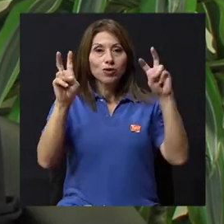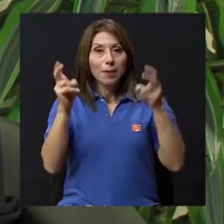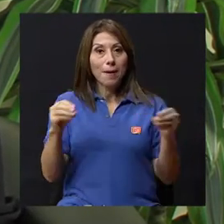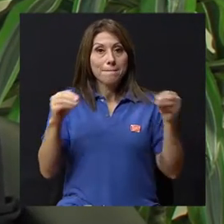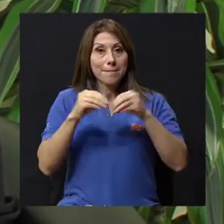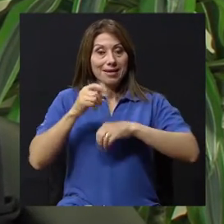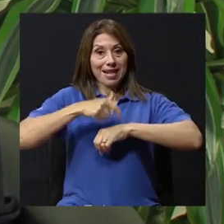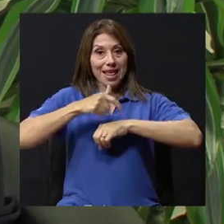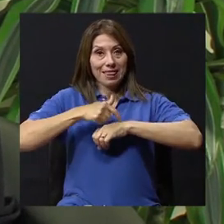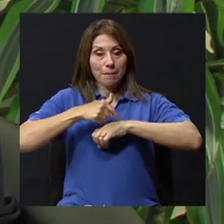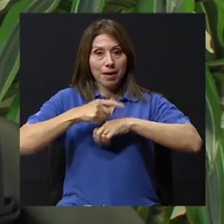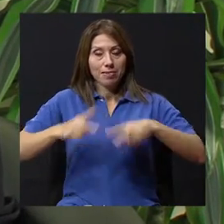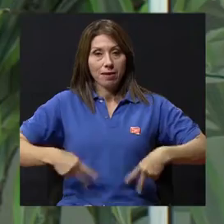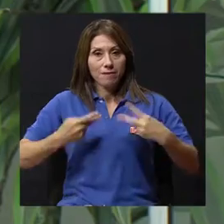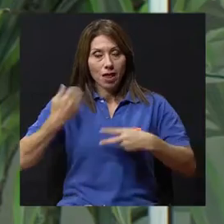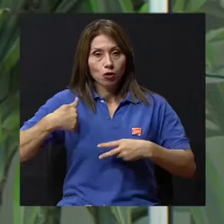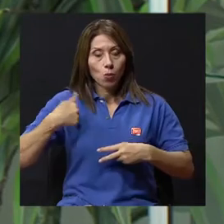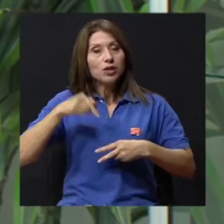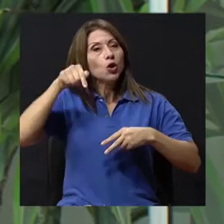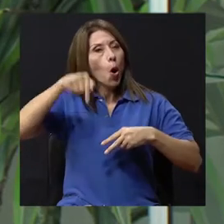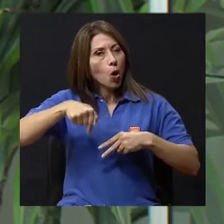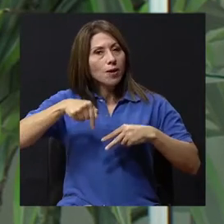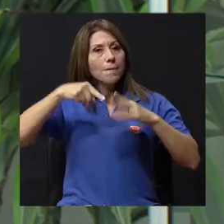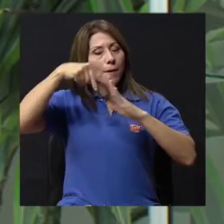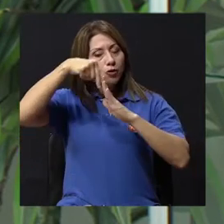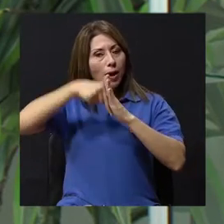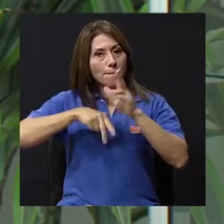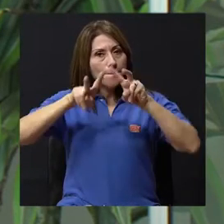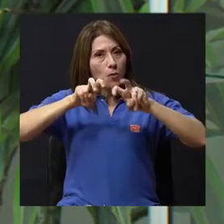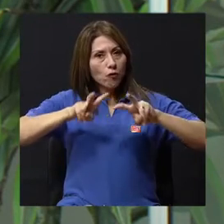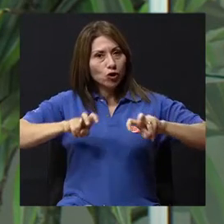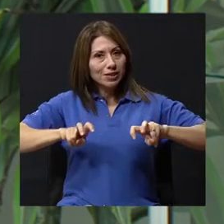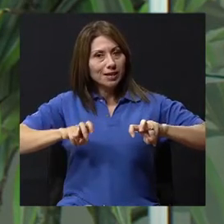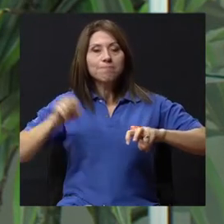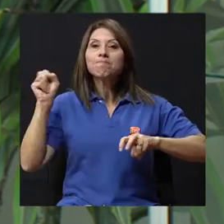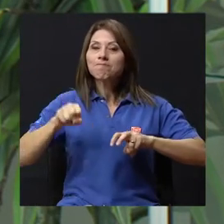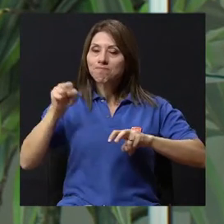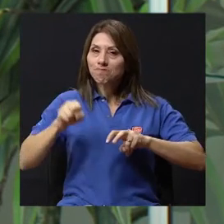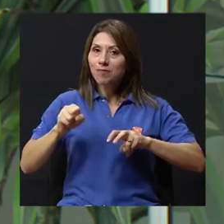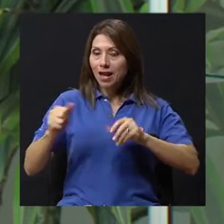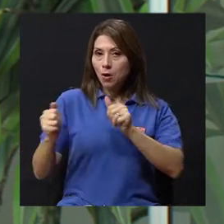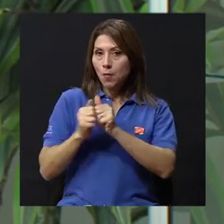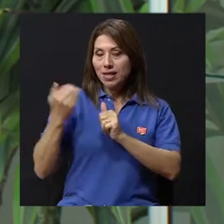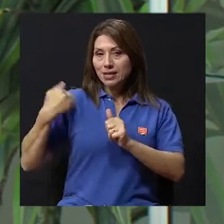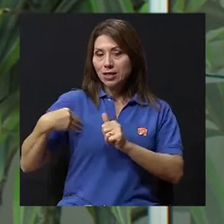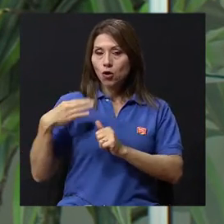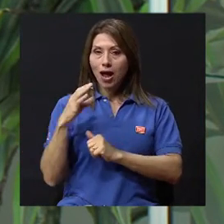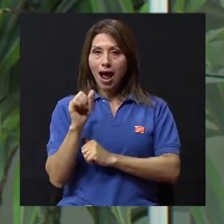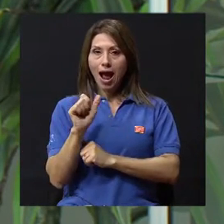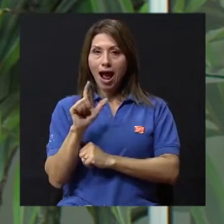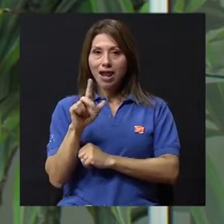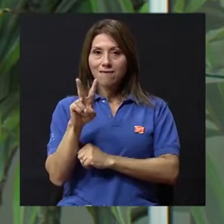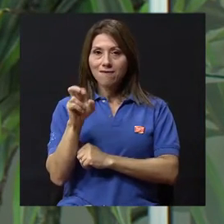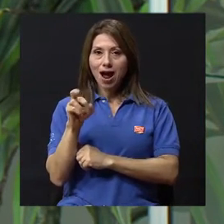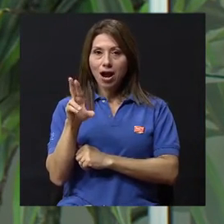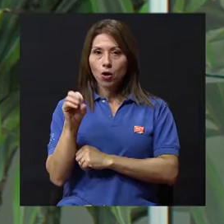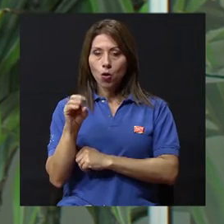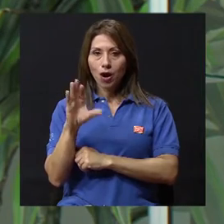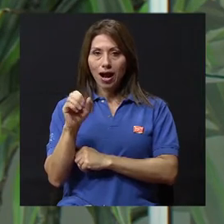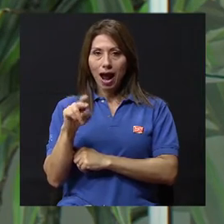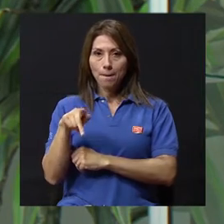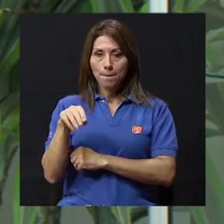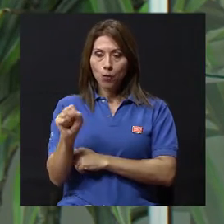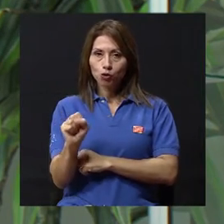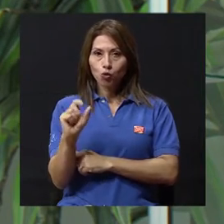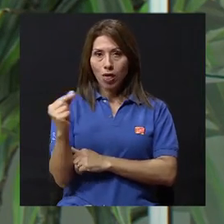vamos a profundizar más al respecto. Efectivamente, y es que nos acompaña el señor Álvaro Campos Guadamuz. Don